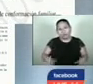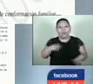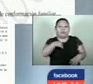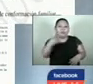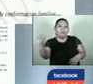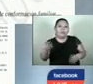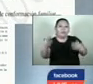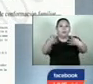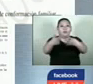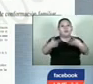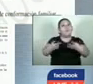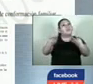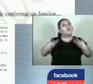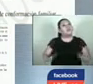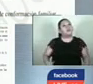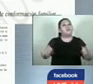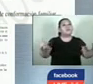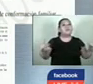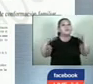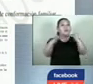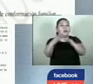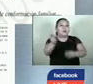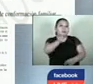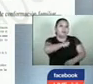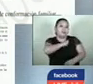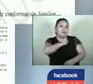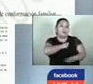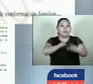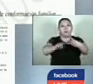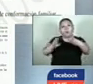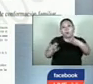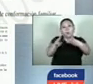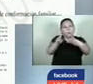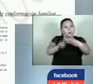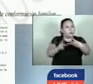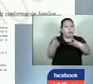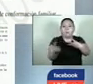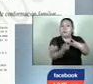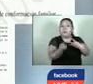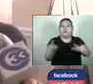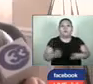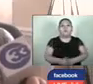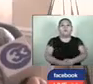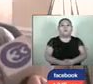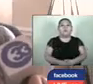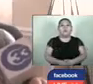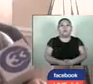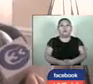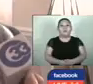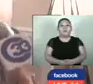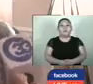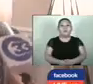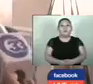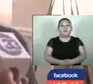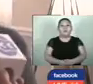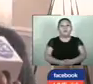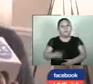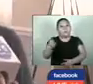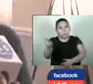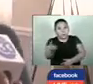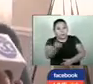en la igualdad de derechos, deberes y oportunidades de todos sus integrantes. Lo que muchos